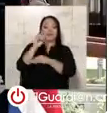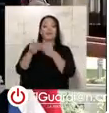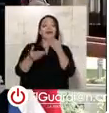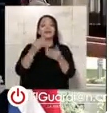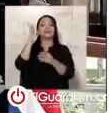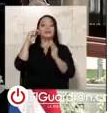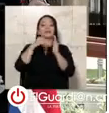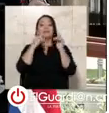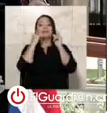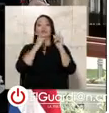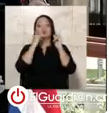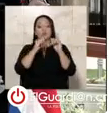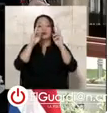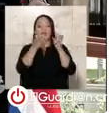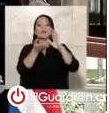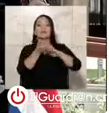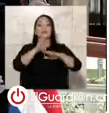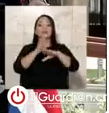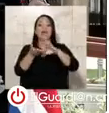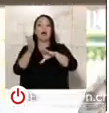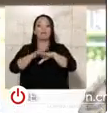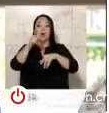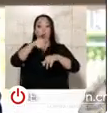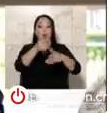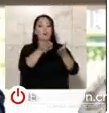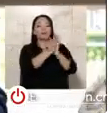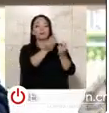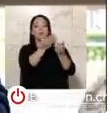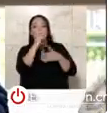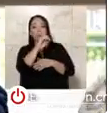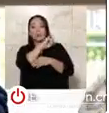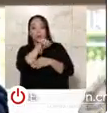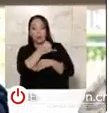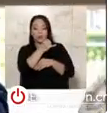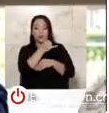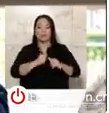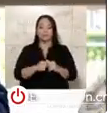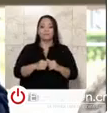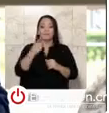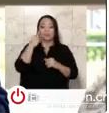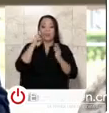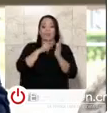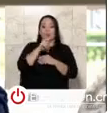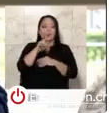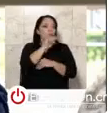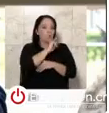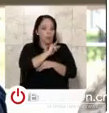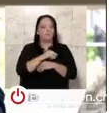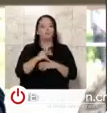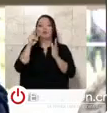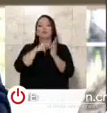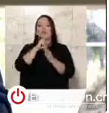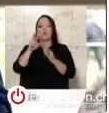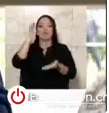6.000 denuncias por estafas. Hoy pedimos el informe al OIJ. En el 2021 se mantuvo, en el